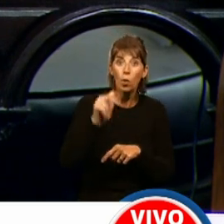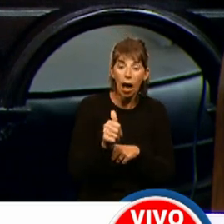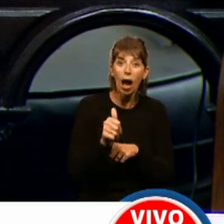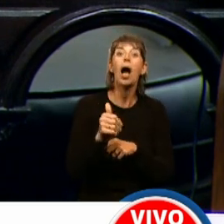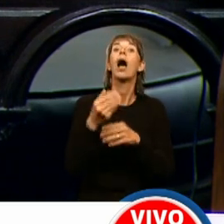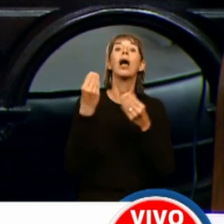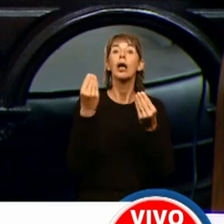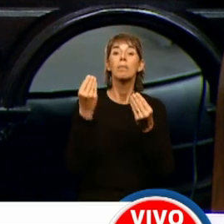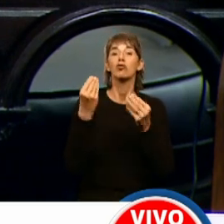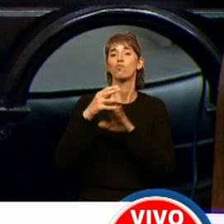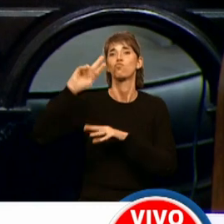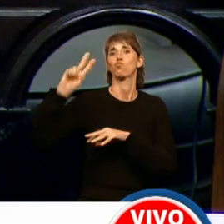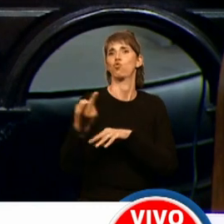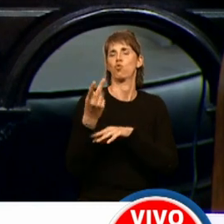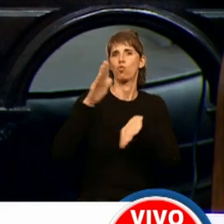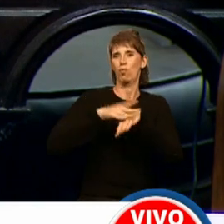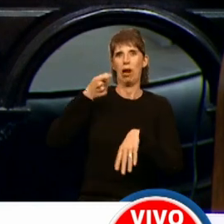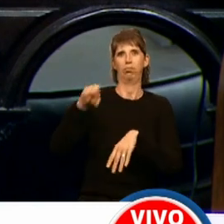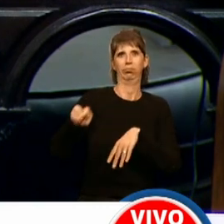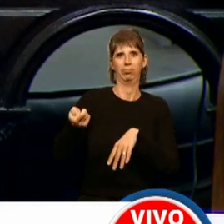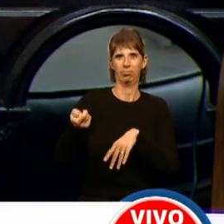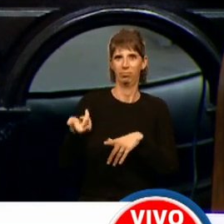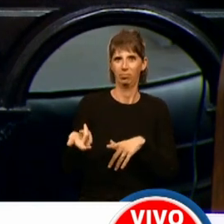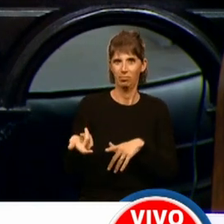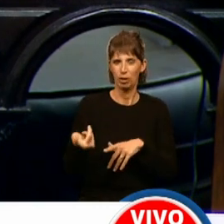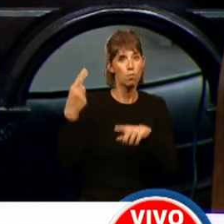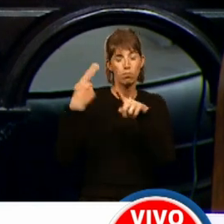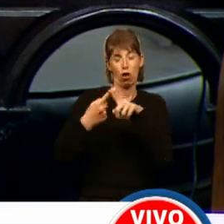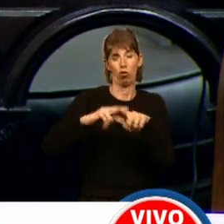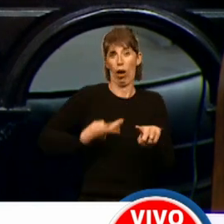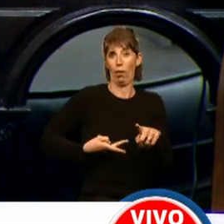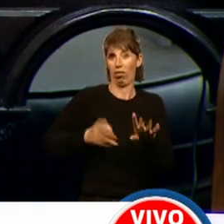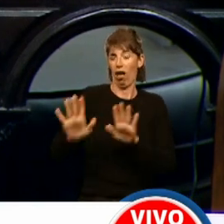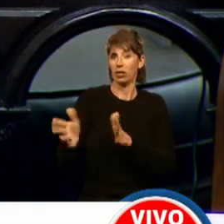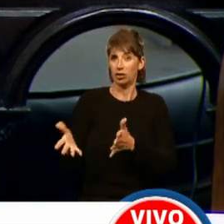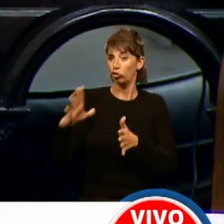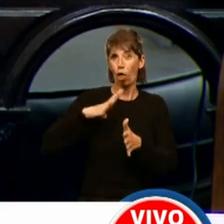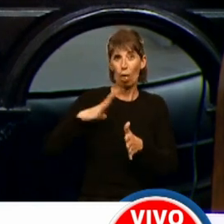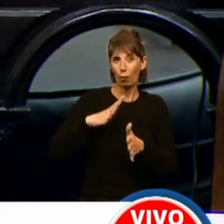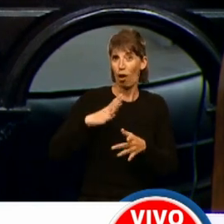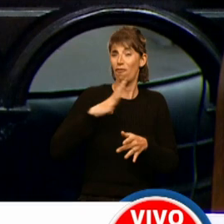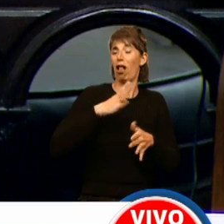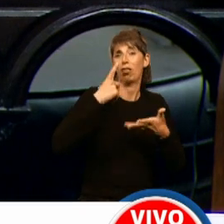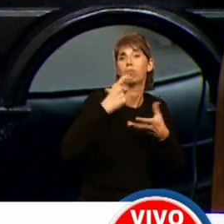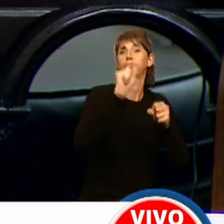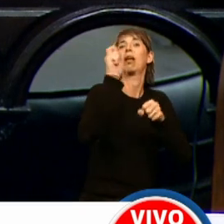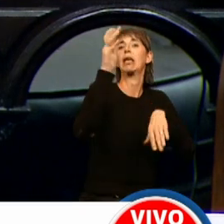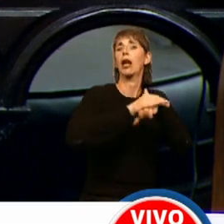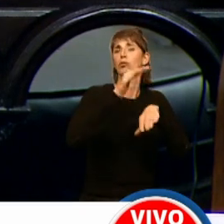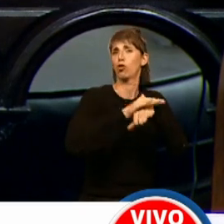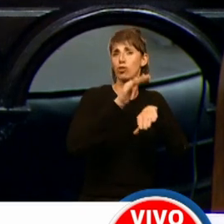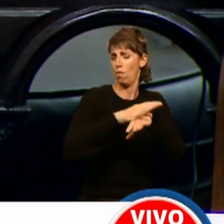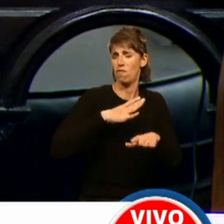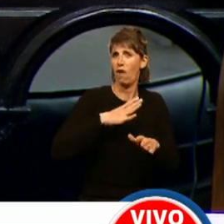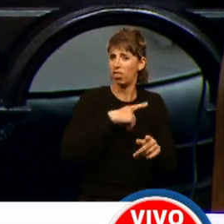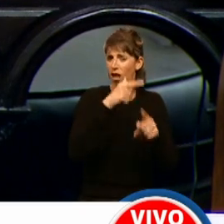travesti cidh yo un travesti decidió que hoy todavía permanece impune en la ciudad de córdoba y es de esa voz es de esas